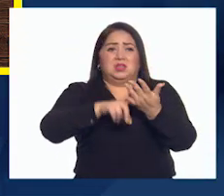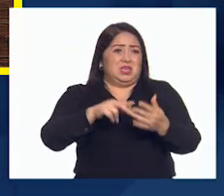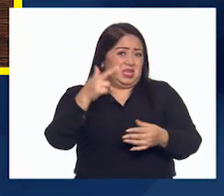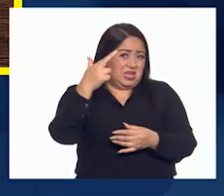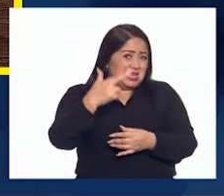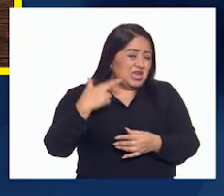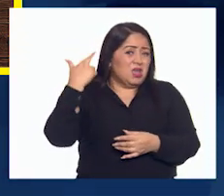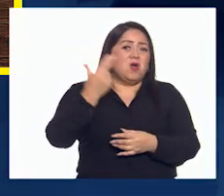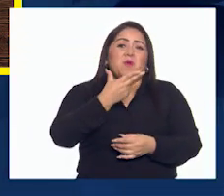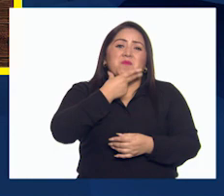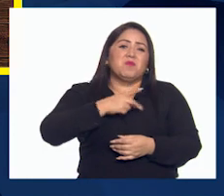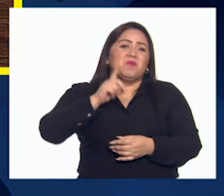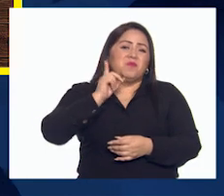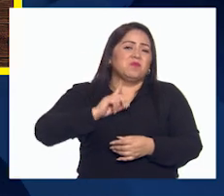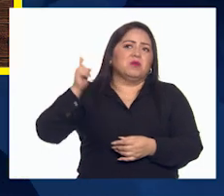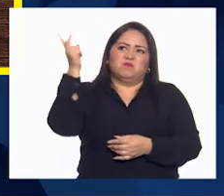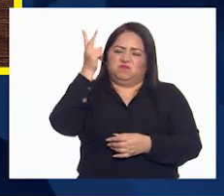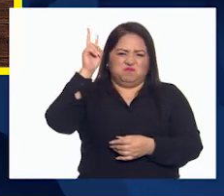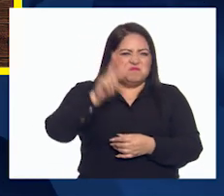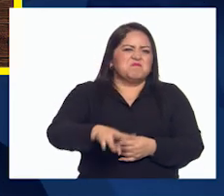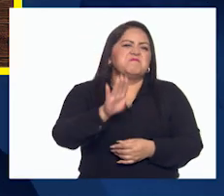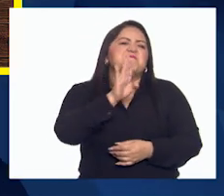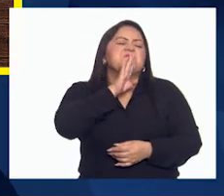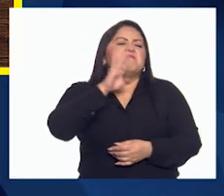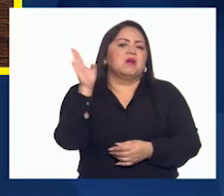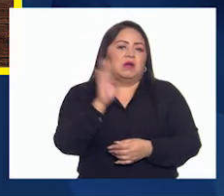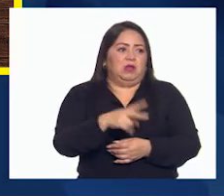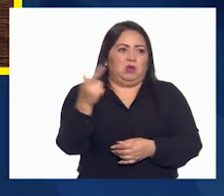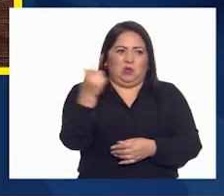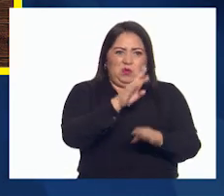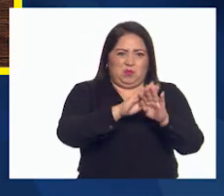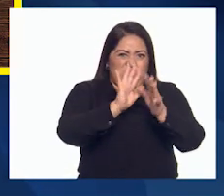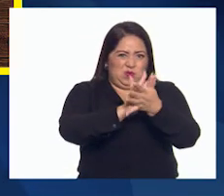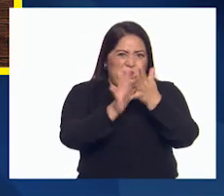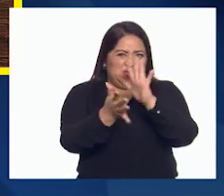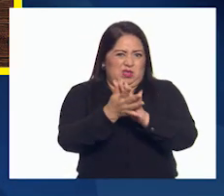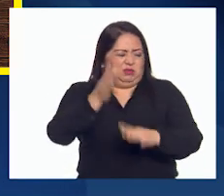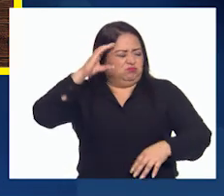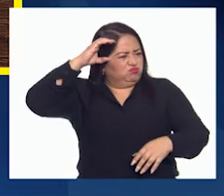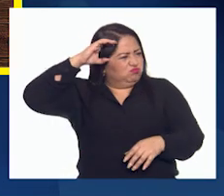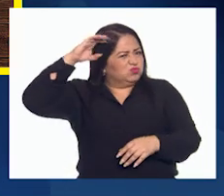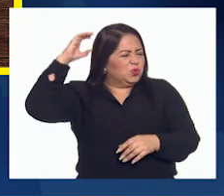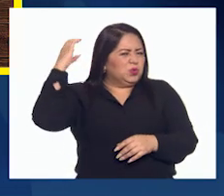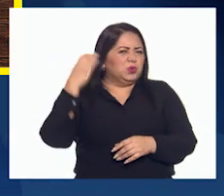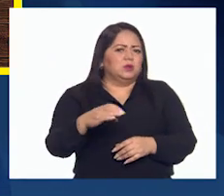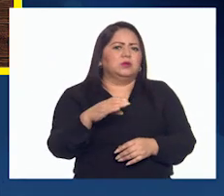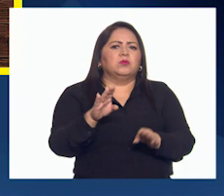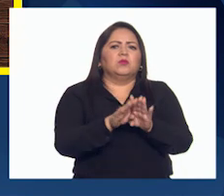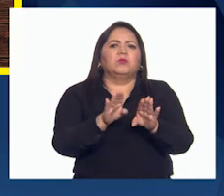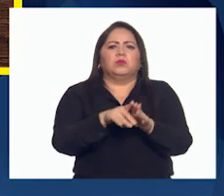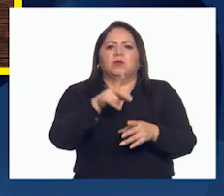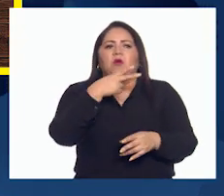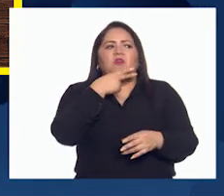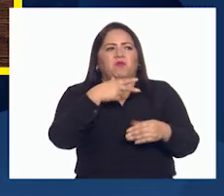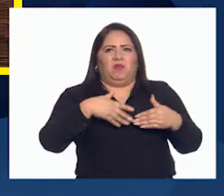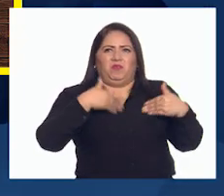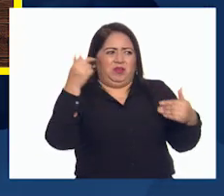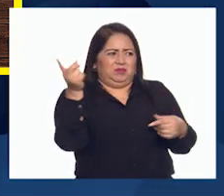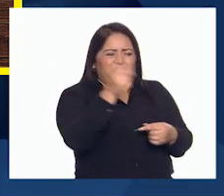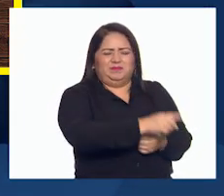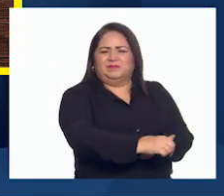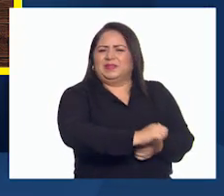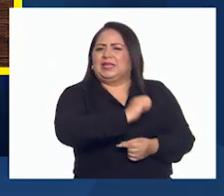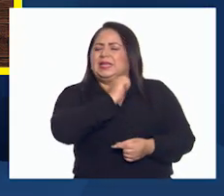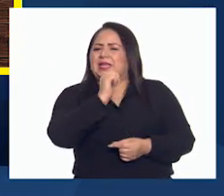y la reina habían hecho mal, y usado con ellos de mucha crueldad, en fiar de un hombre semejante